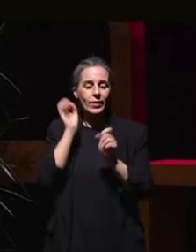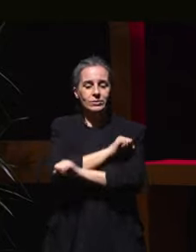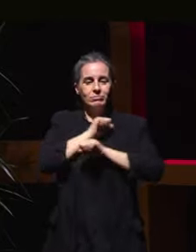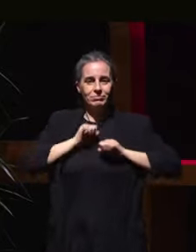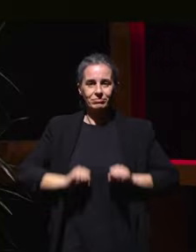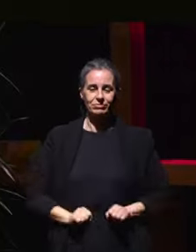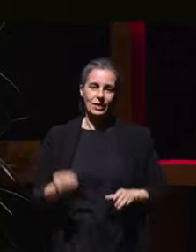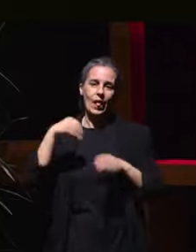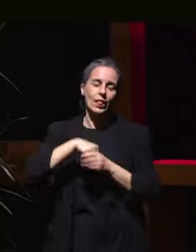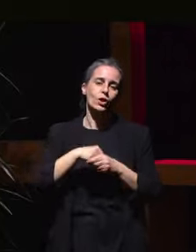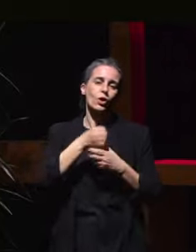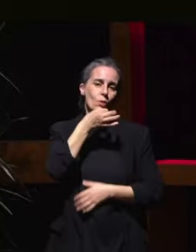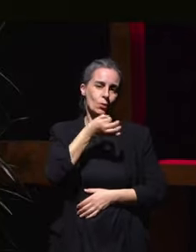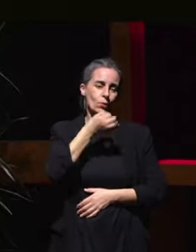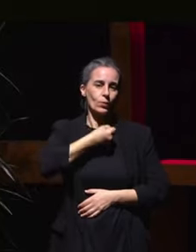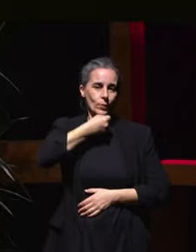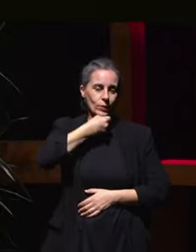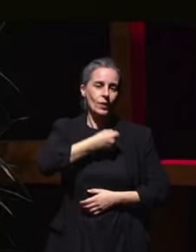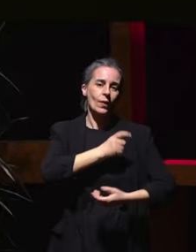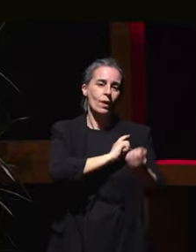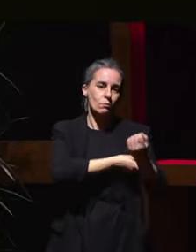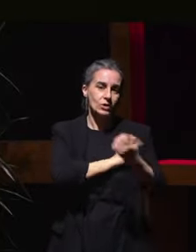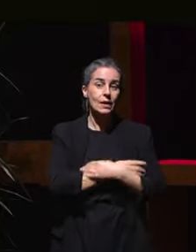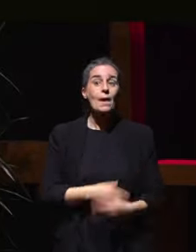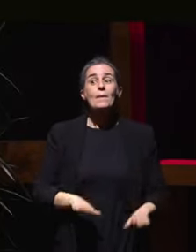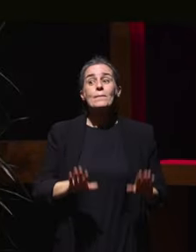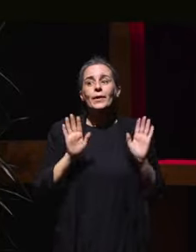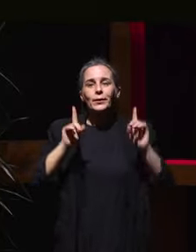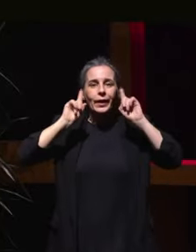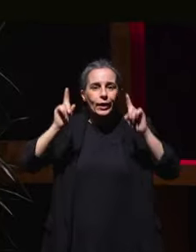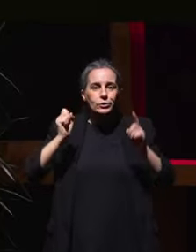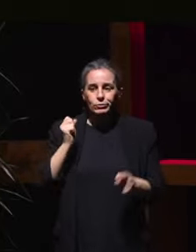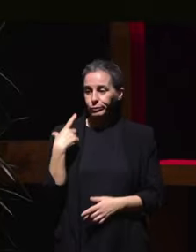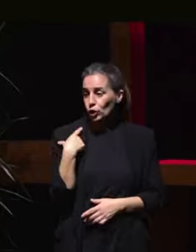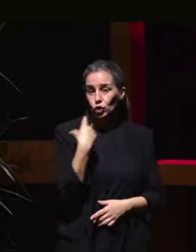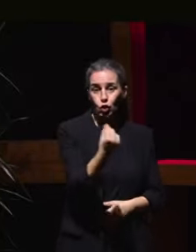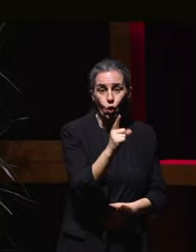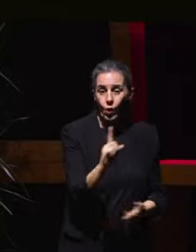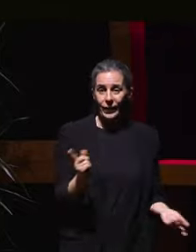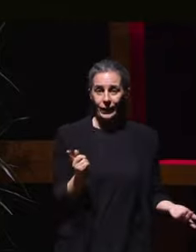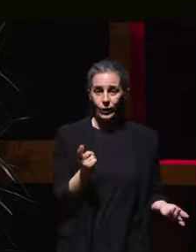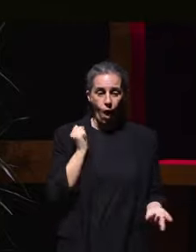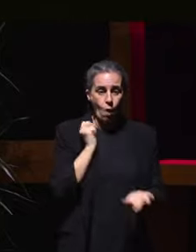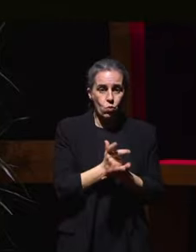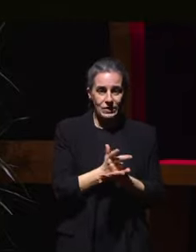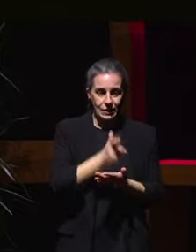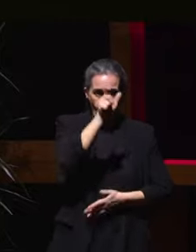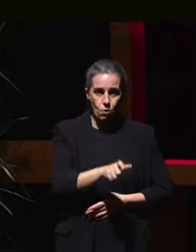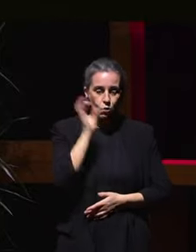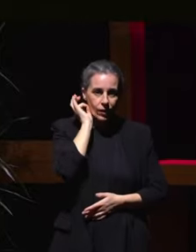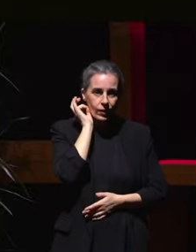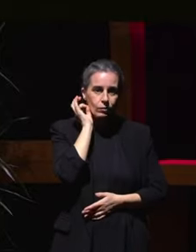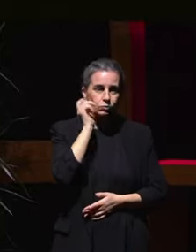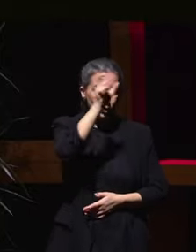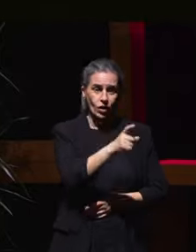pero, tamén o dicían moitas delas, se non apostan por nós, por moito que nos ofrezamos, se non hai unha persoa que diga sí, ti